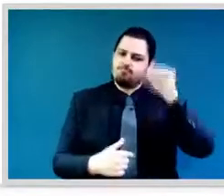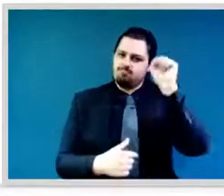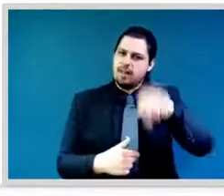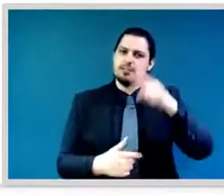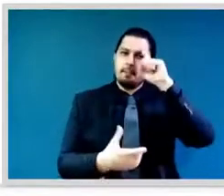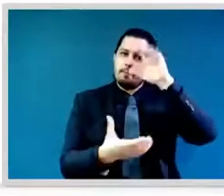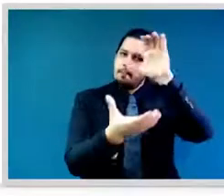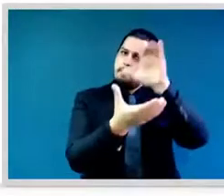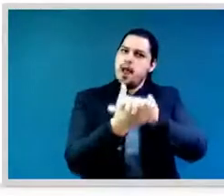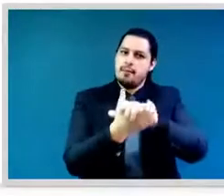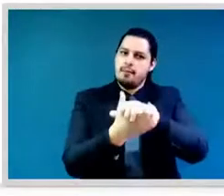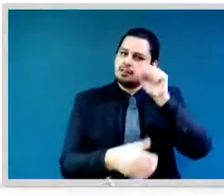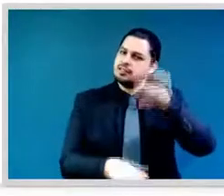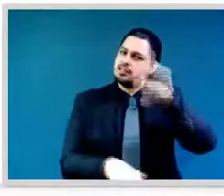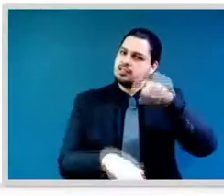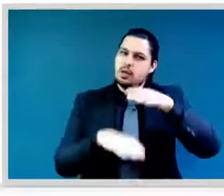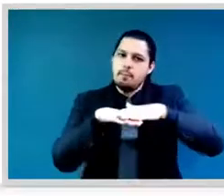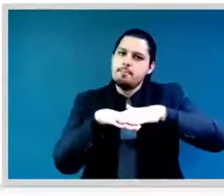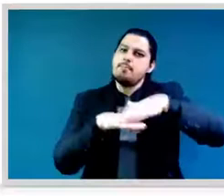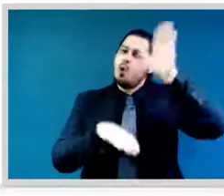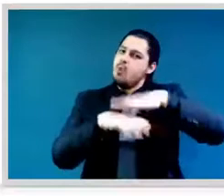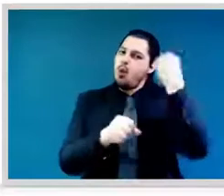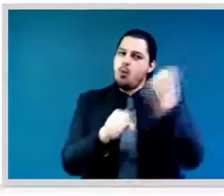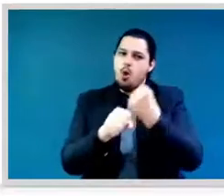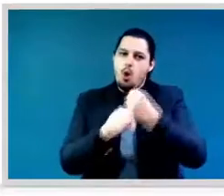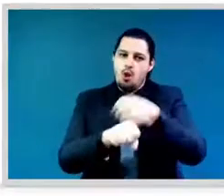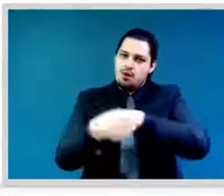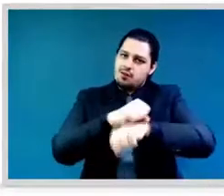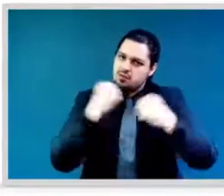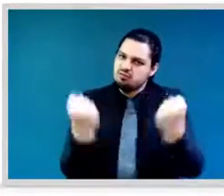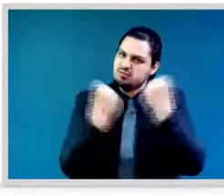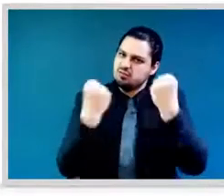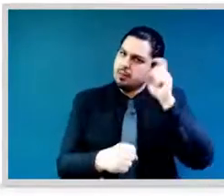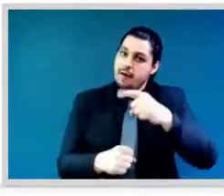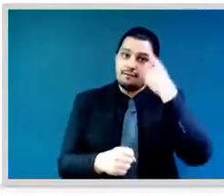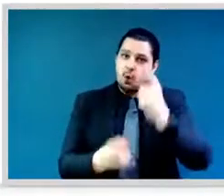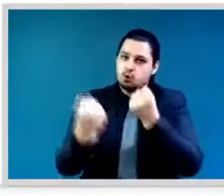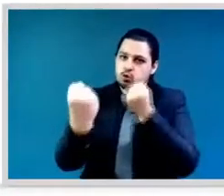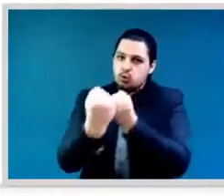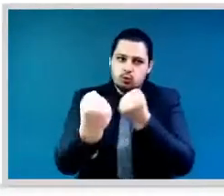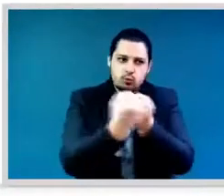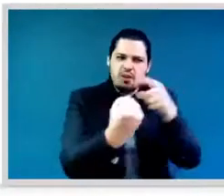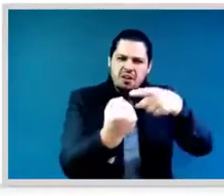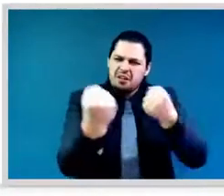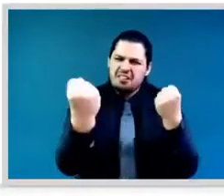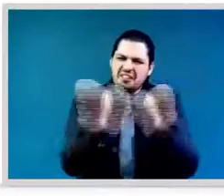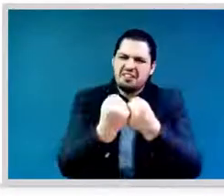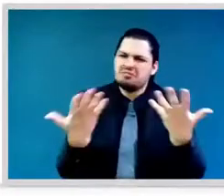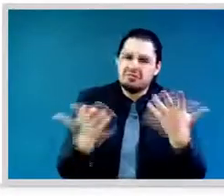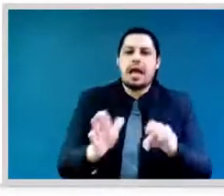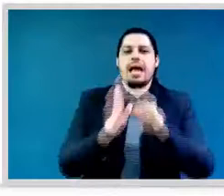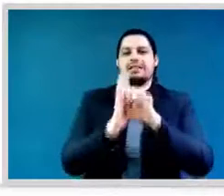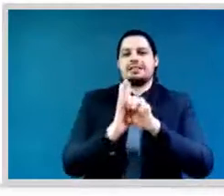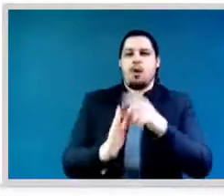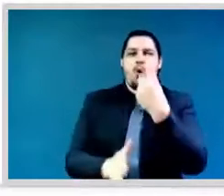incidencia. ¿Incidencia en qué? En tomas de decisiones políticas, en participación política,